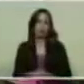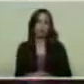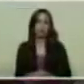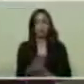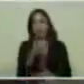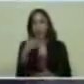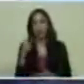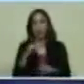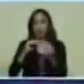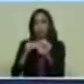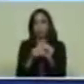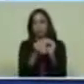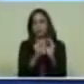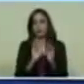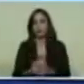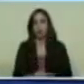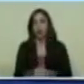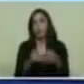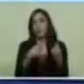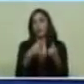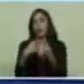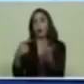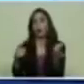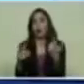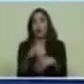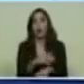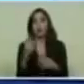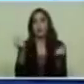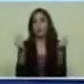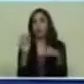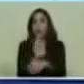mejoría en los salarios de los trabajadores, así